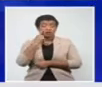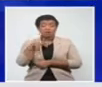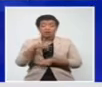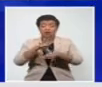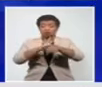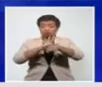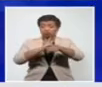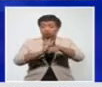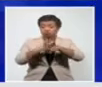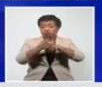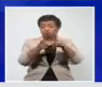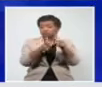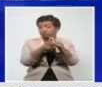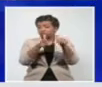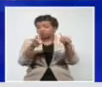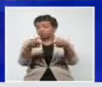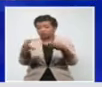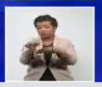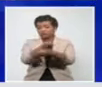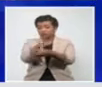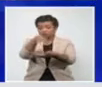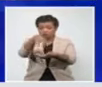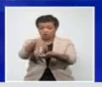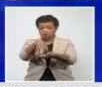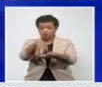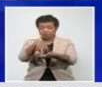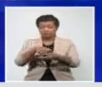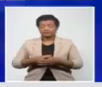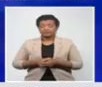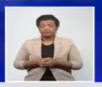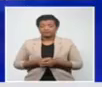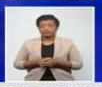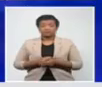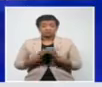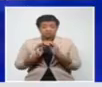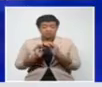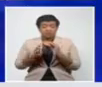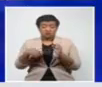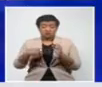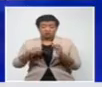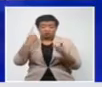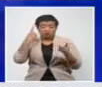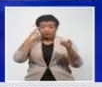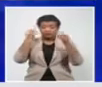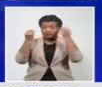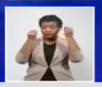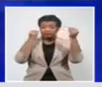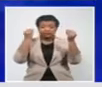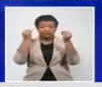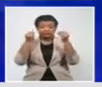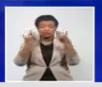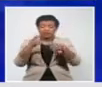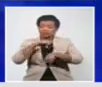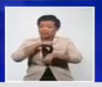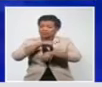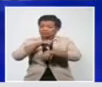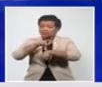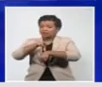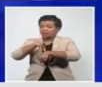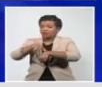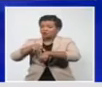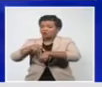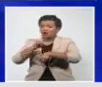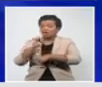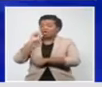y consejos populares. Sobre todo en la Villa Primada sigue siendo preocupación de todos los habitantes la demora del resultado de PCR,